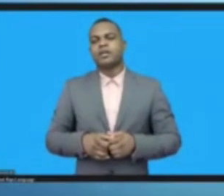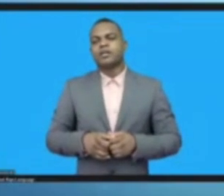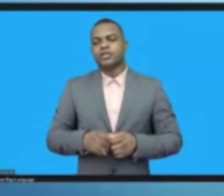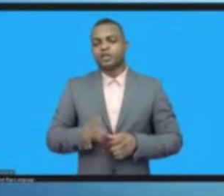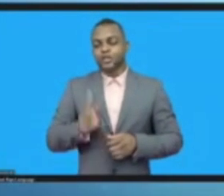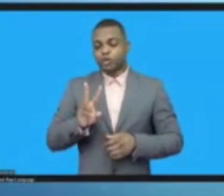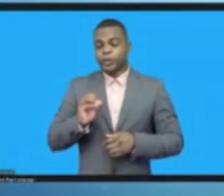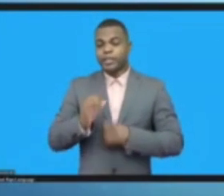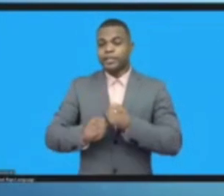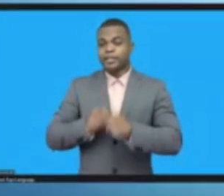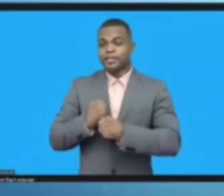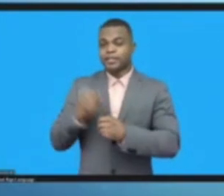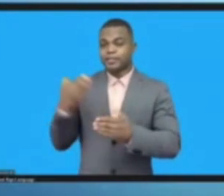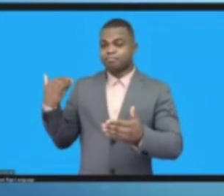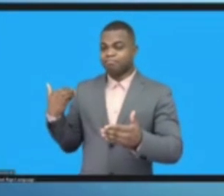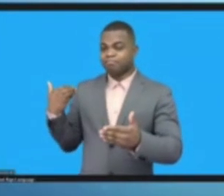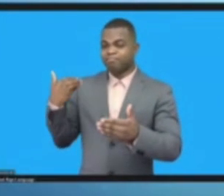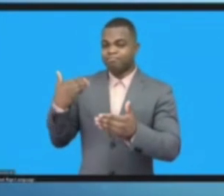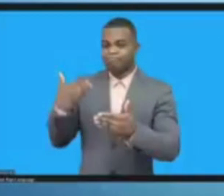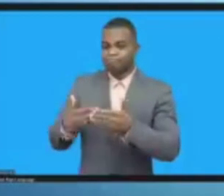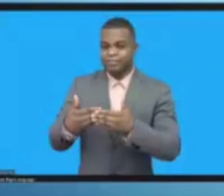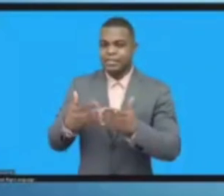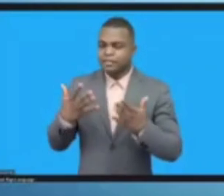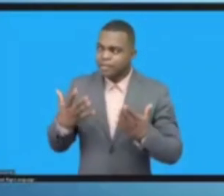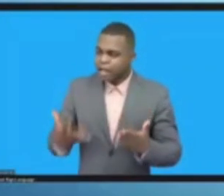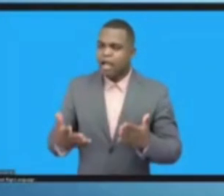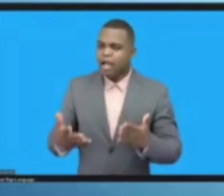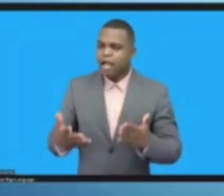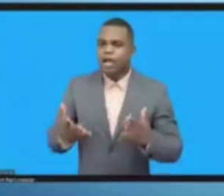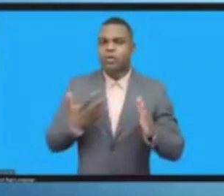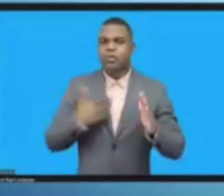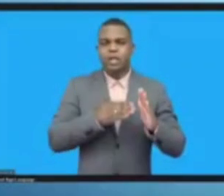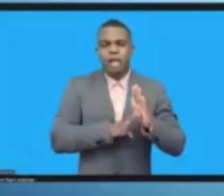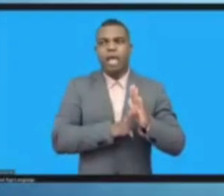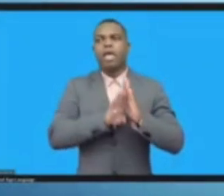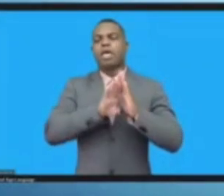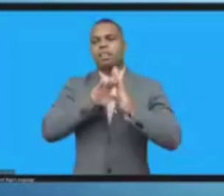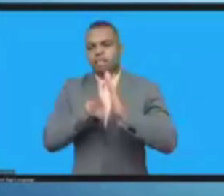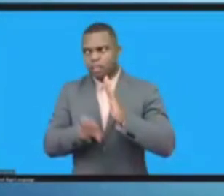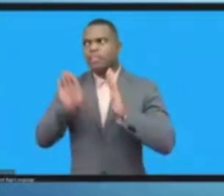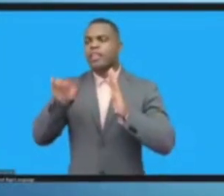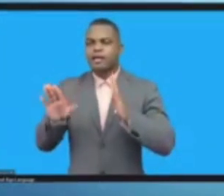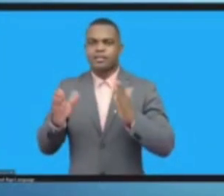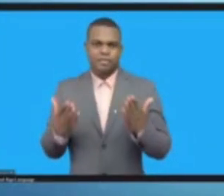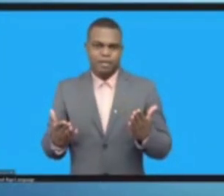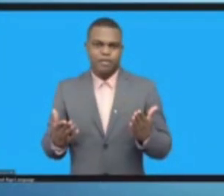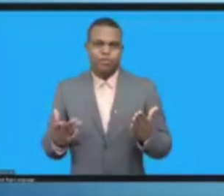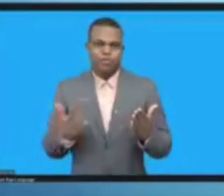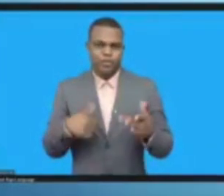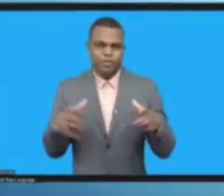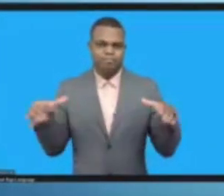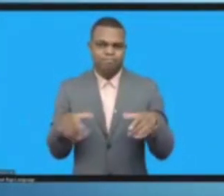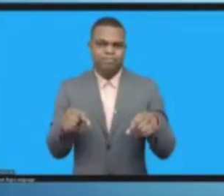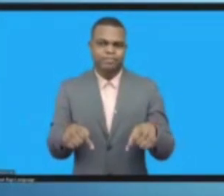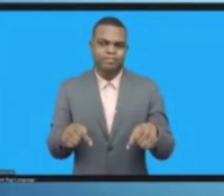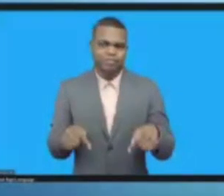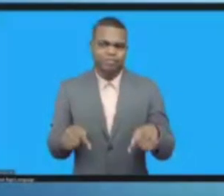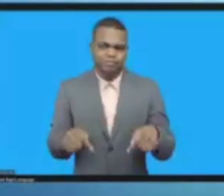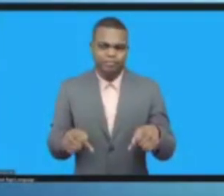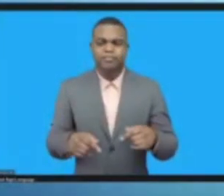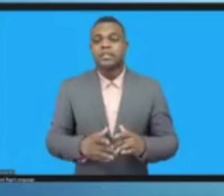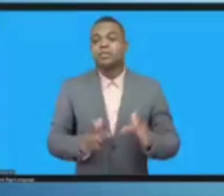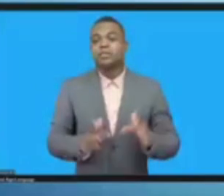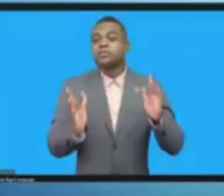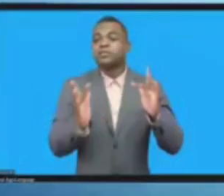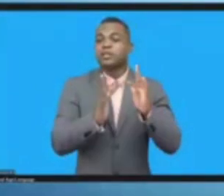inflexión las redes y servicios que conformamos de forma colectiva y la cooperación